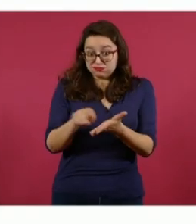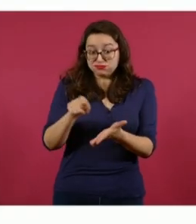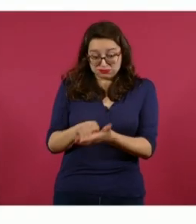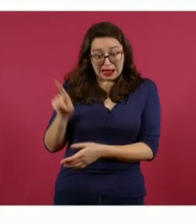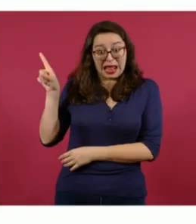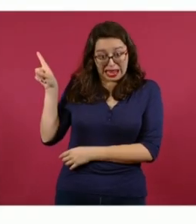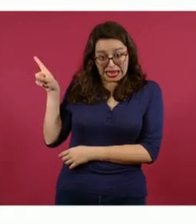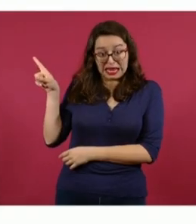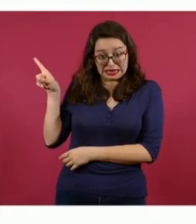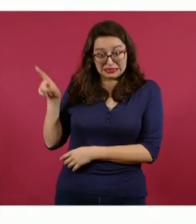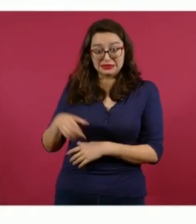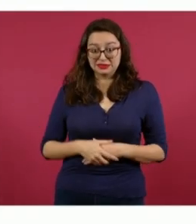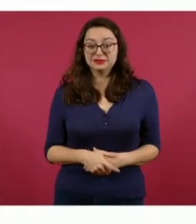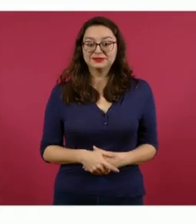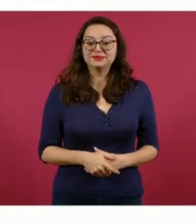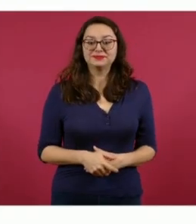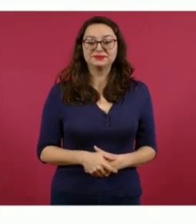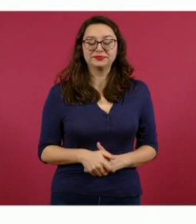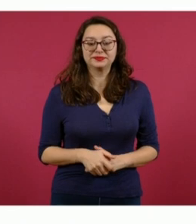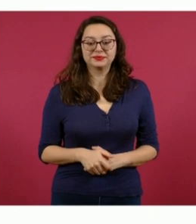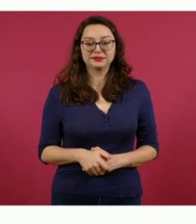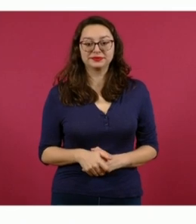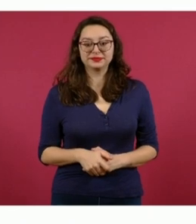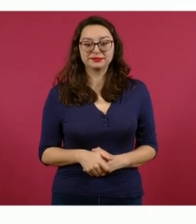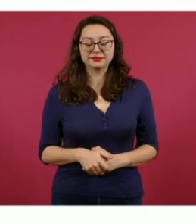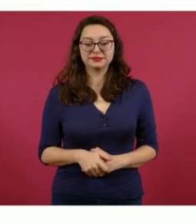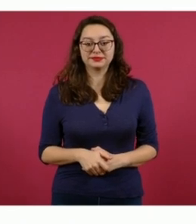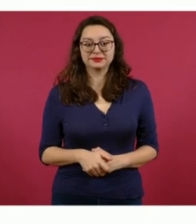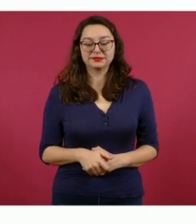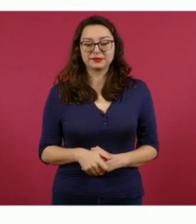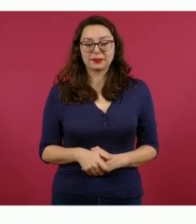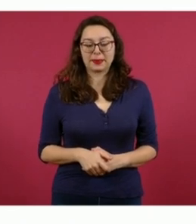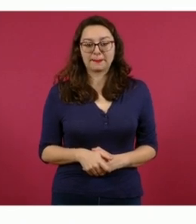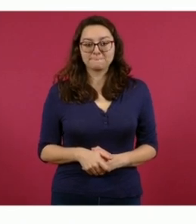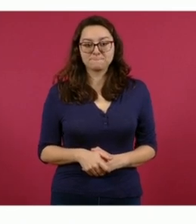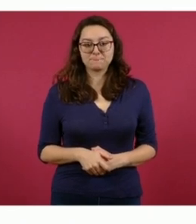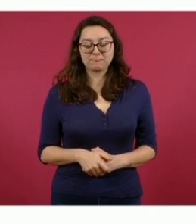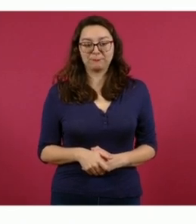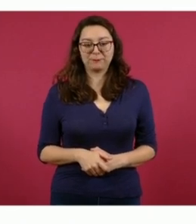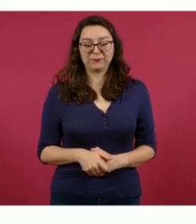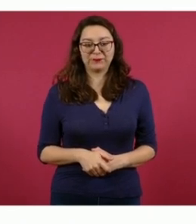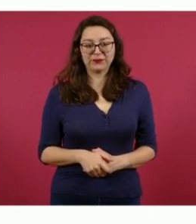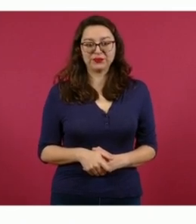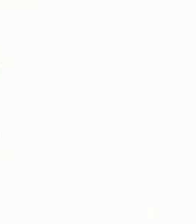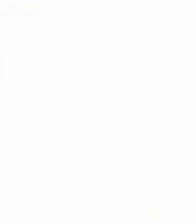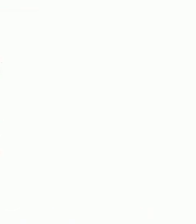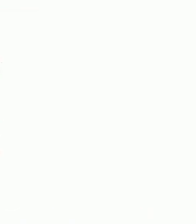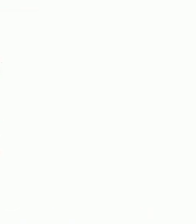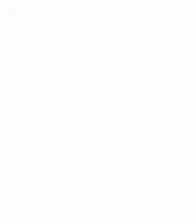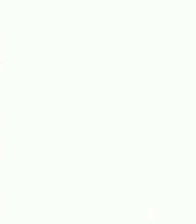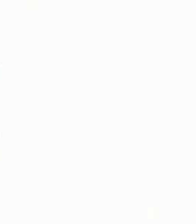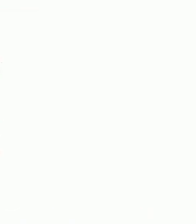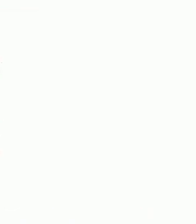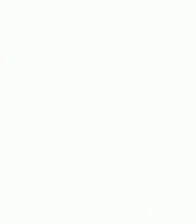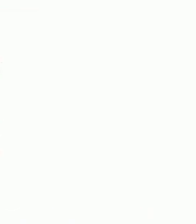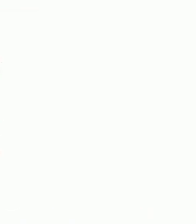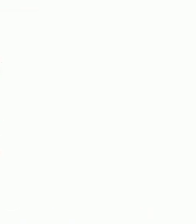¿Hacía Enrique Cemo, él colaboraba? Bueno, los dos. Bueno, era sí. Cemo